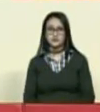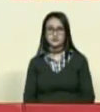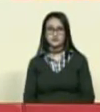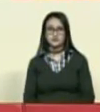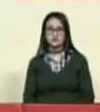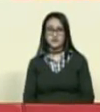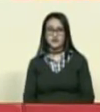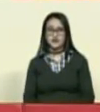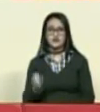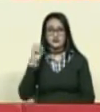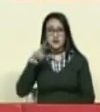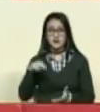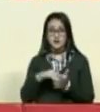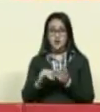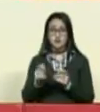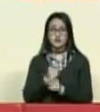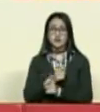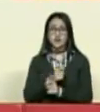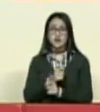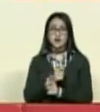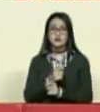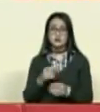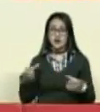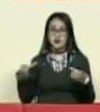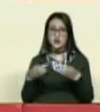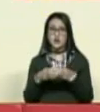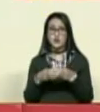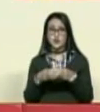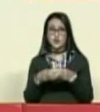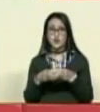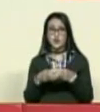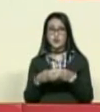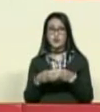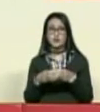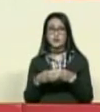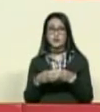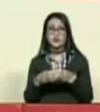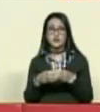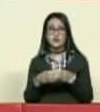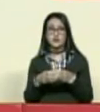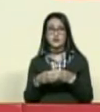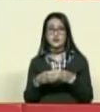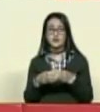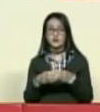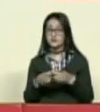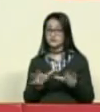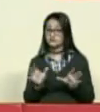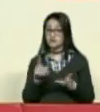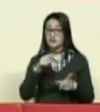La Asamblea Nacional Constituyente se reunió, compadre, no está jugando carrito.